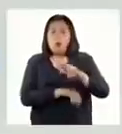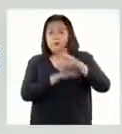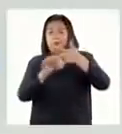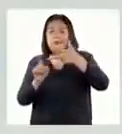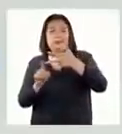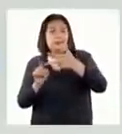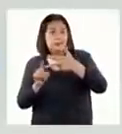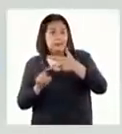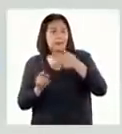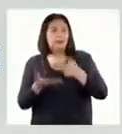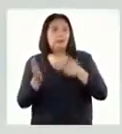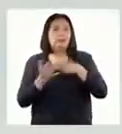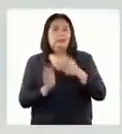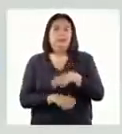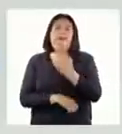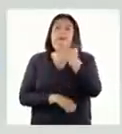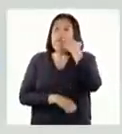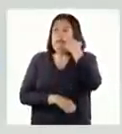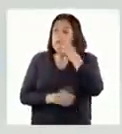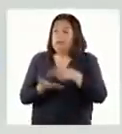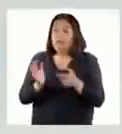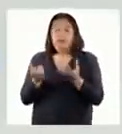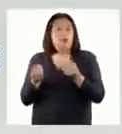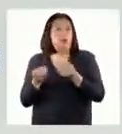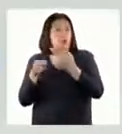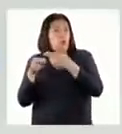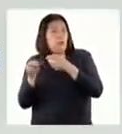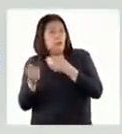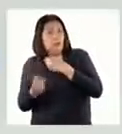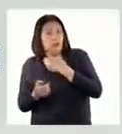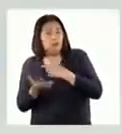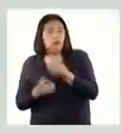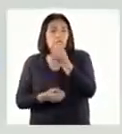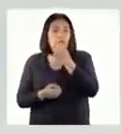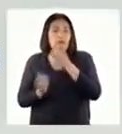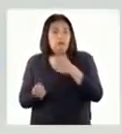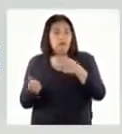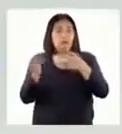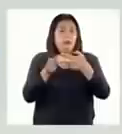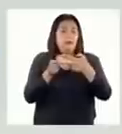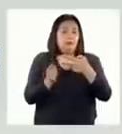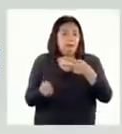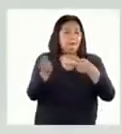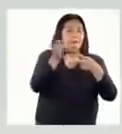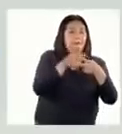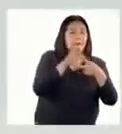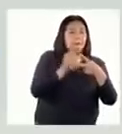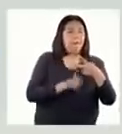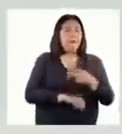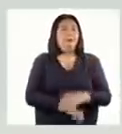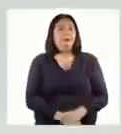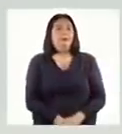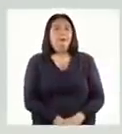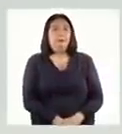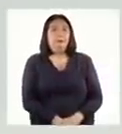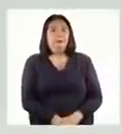terciarios, que son los carnívoros u omnívoros que se alimentan de consumidores primarios y